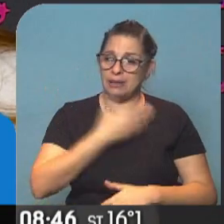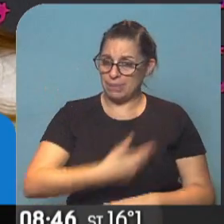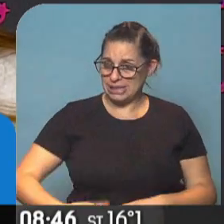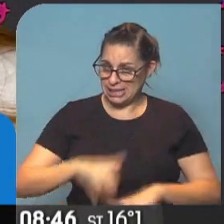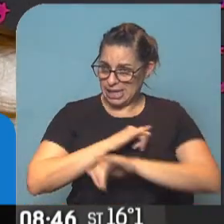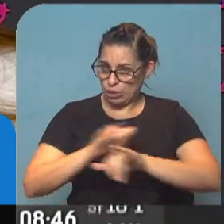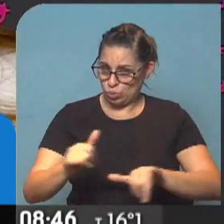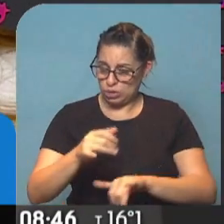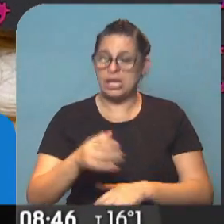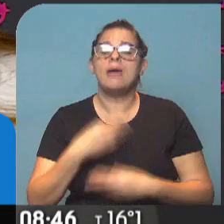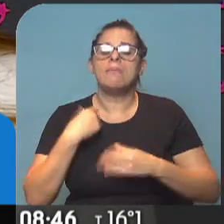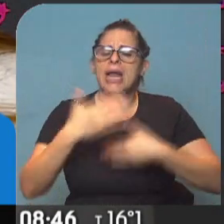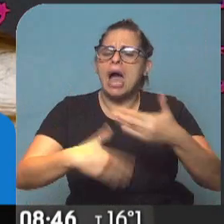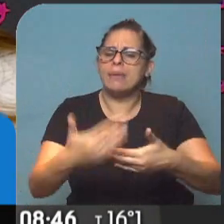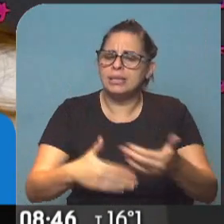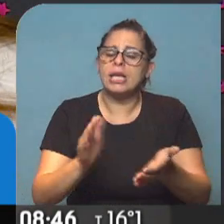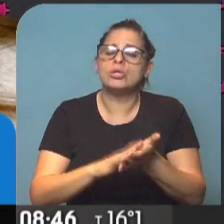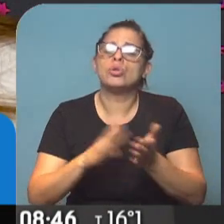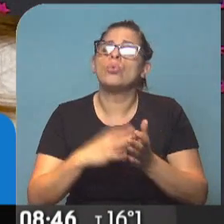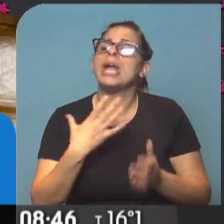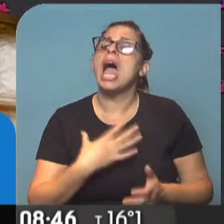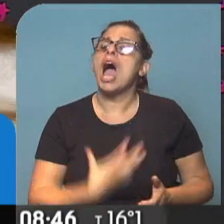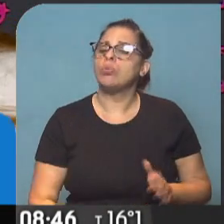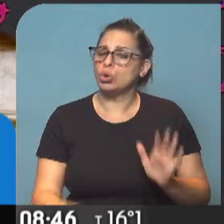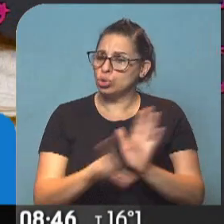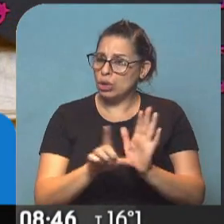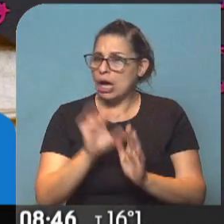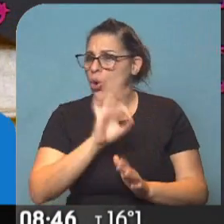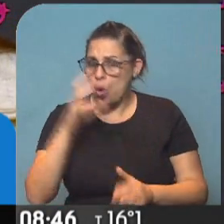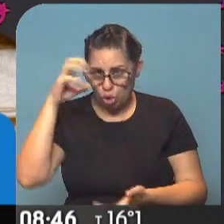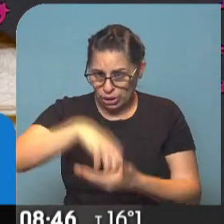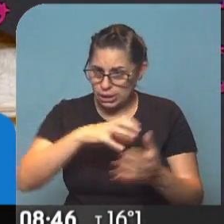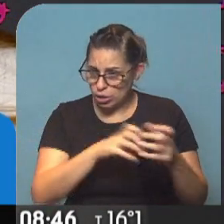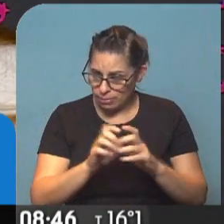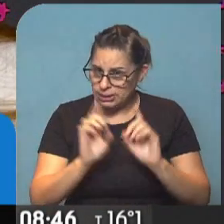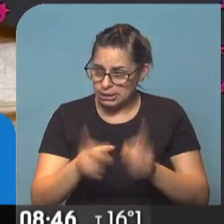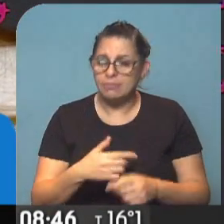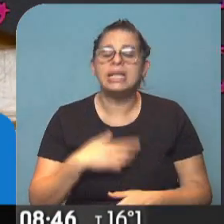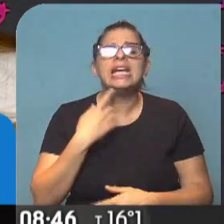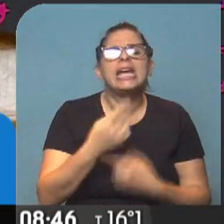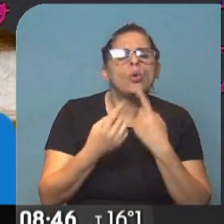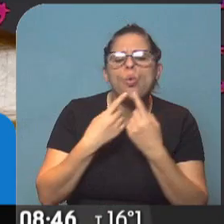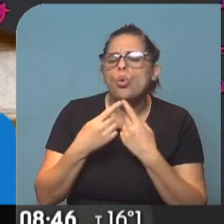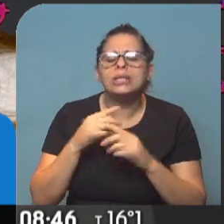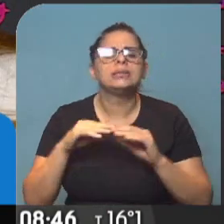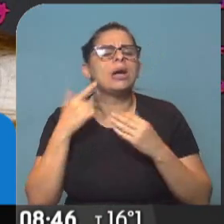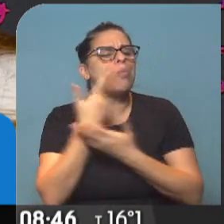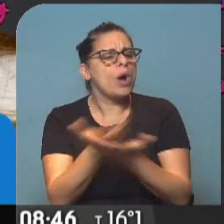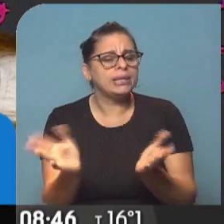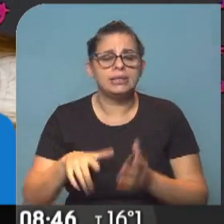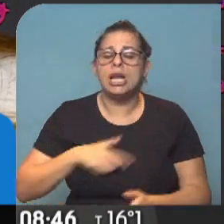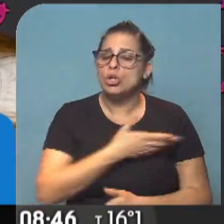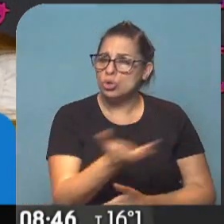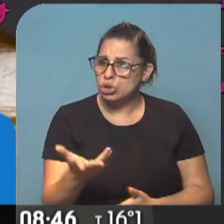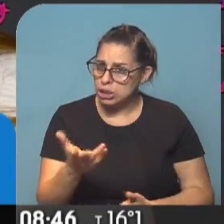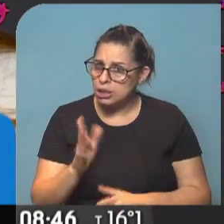presidente Macri para que se avance en la despenalización o en el debate en el Congreso, y de la mano de esta encuesta lo que se refleja es que la sociedad está preparada para